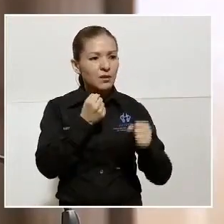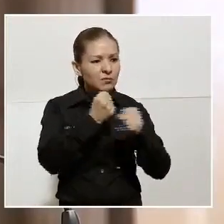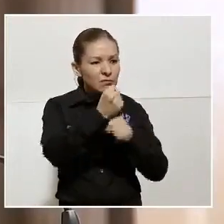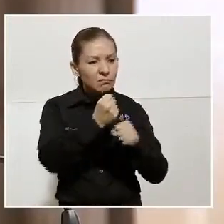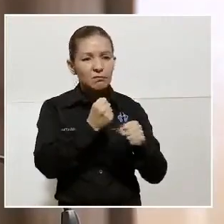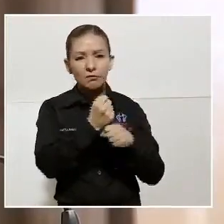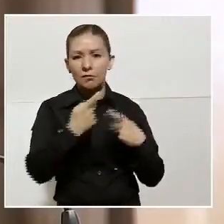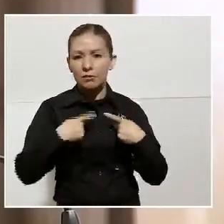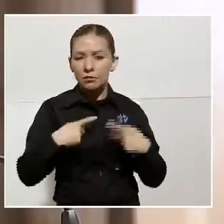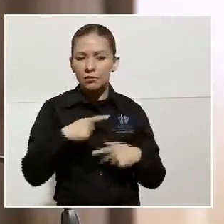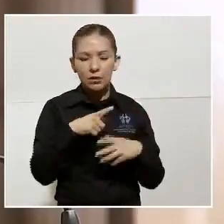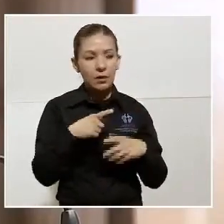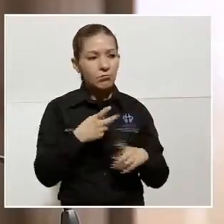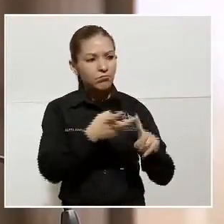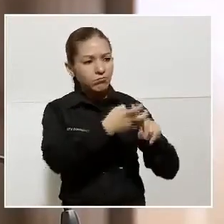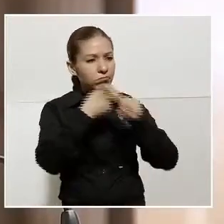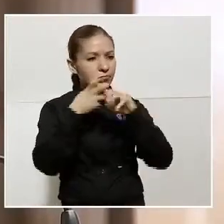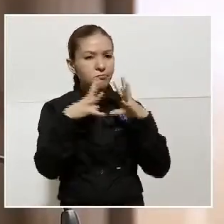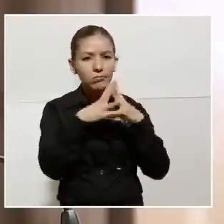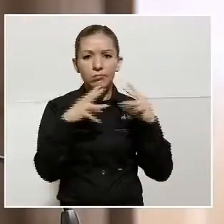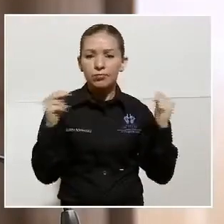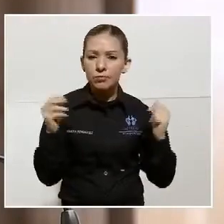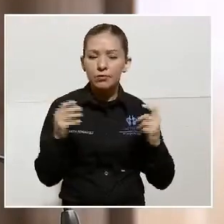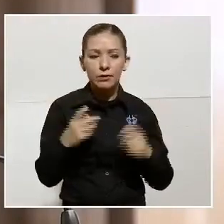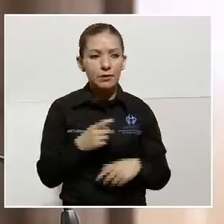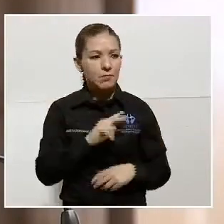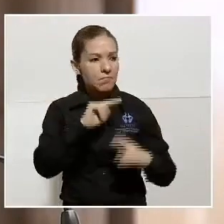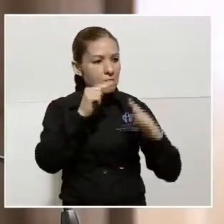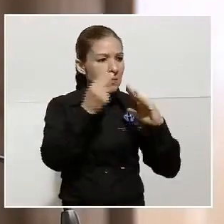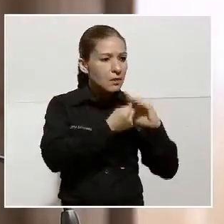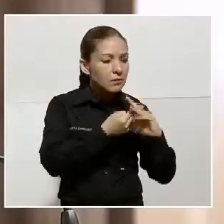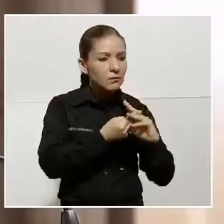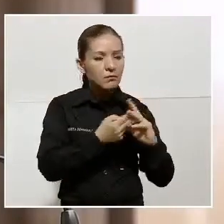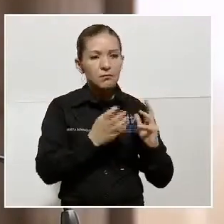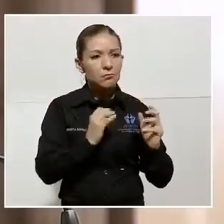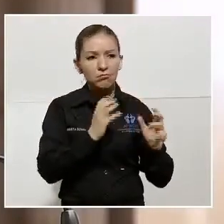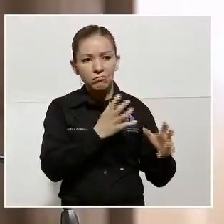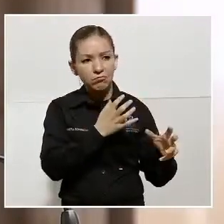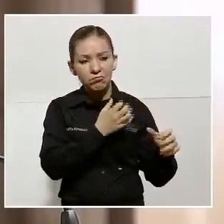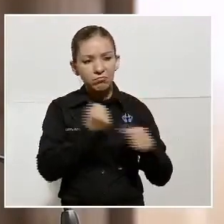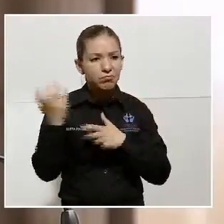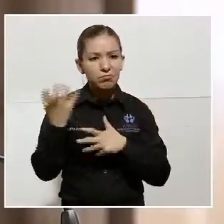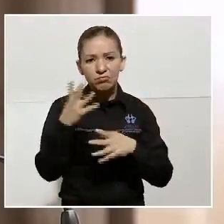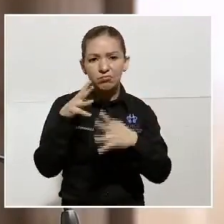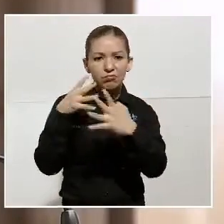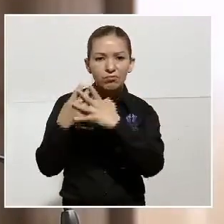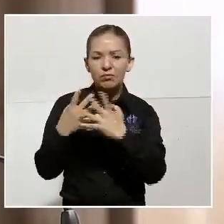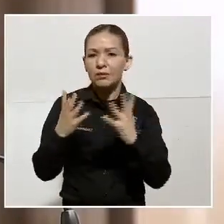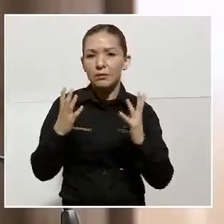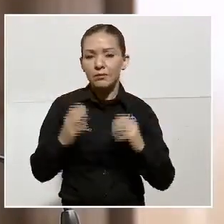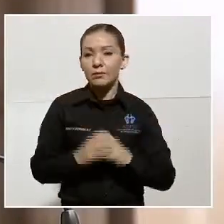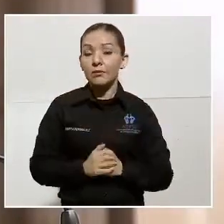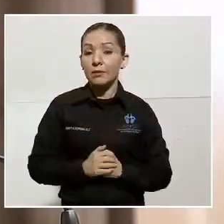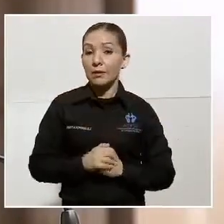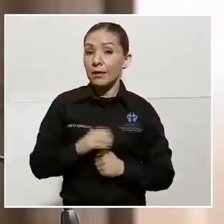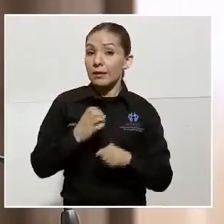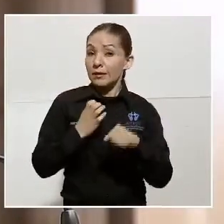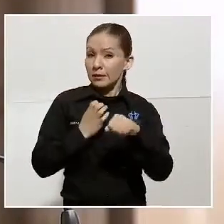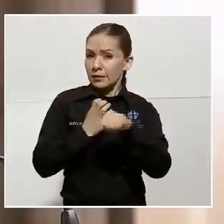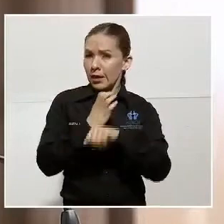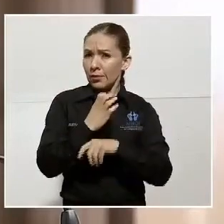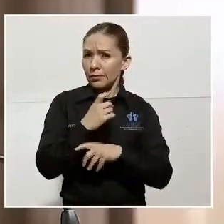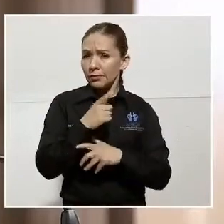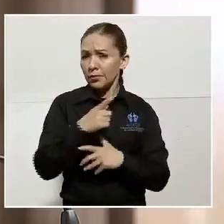tortura, desaparición forzada, ejecuciones extrajudiciales. Las violencias del Estado no solo